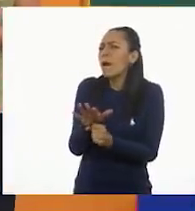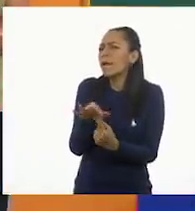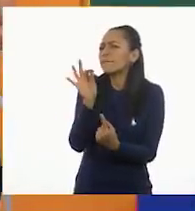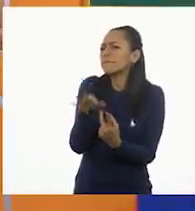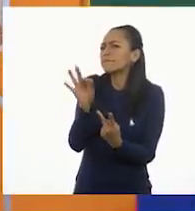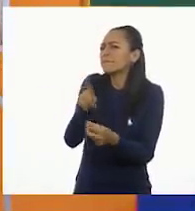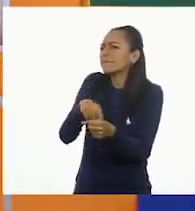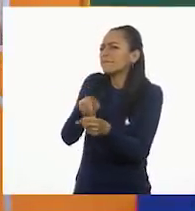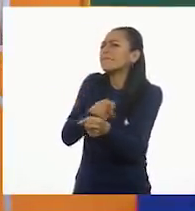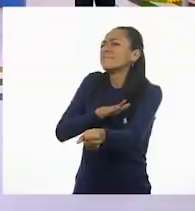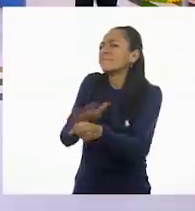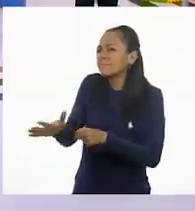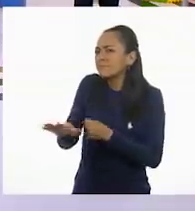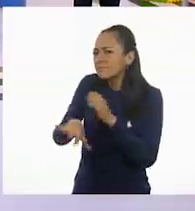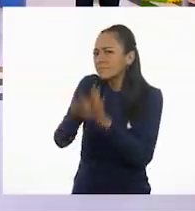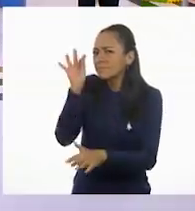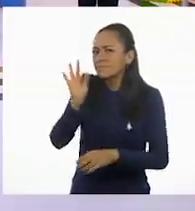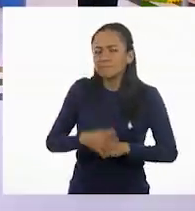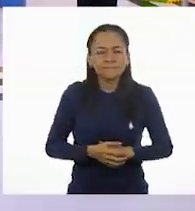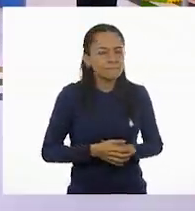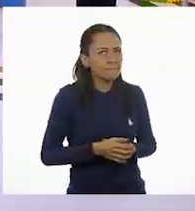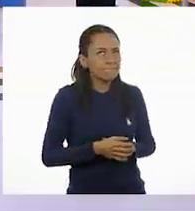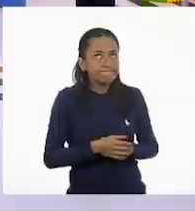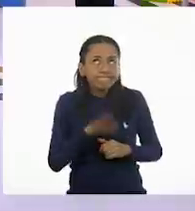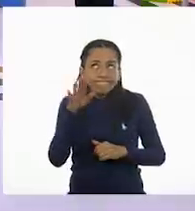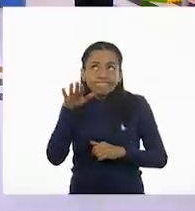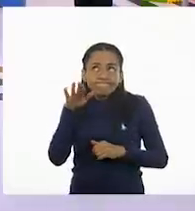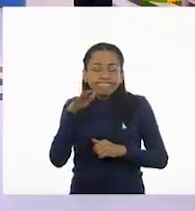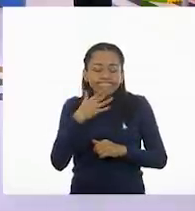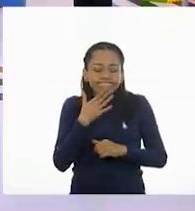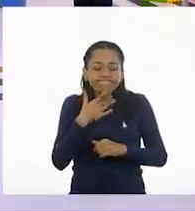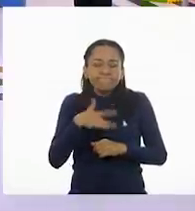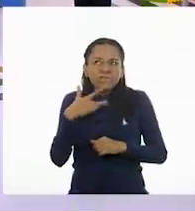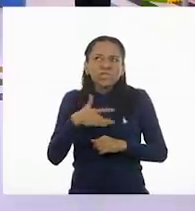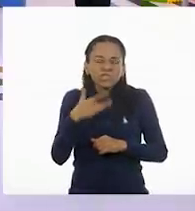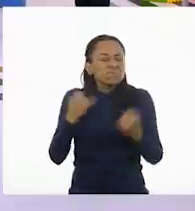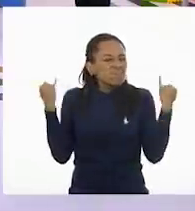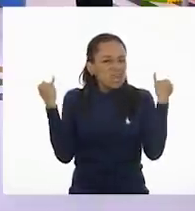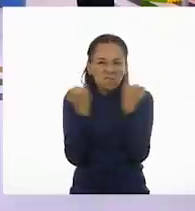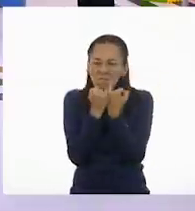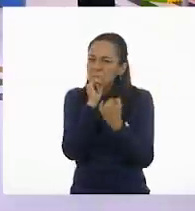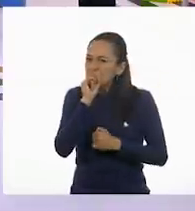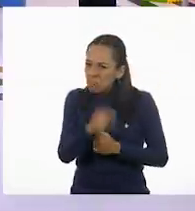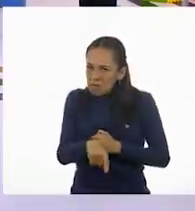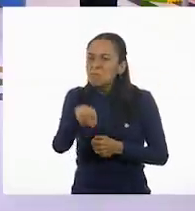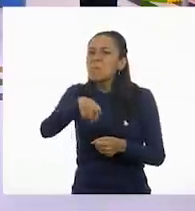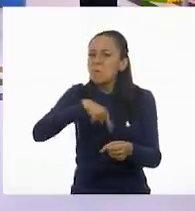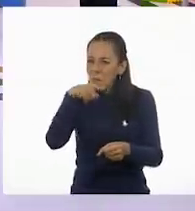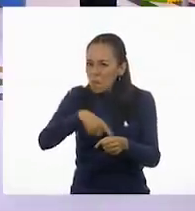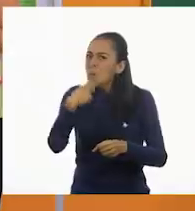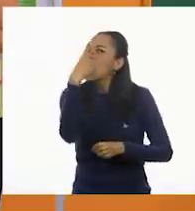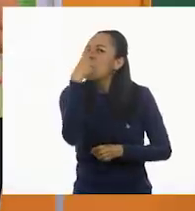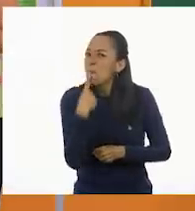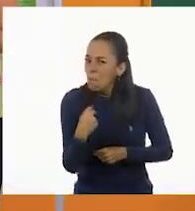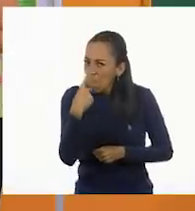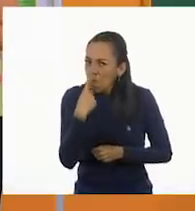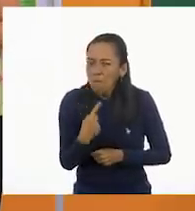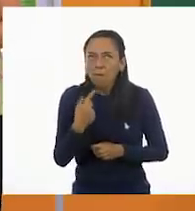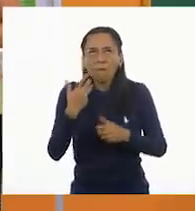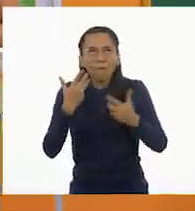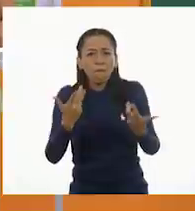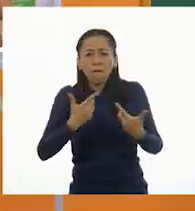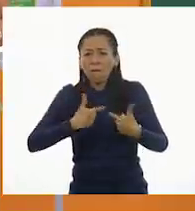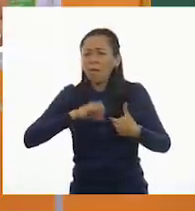Pues... ¿Cuál, Panchito? Yo creo que también rojo, maestra. Porque si no guardo mis útiles, cuando necesite un